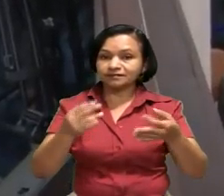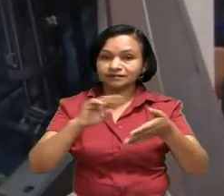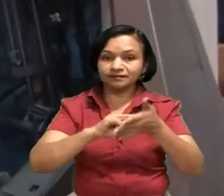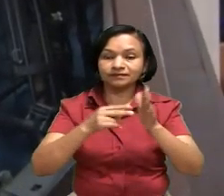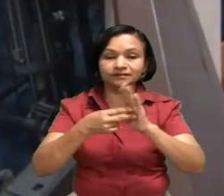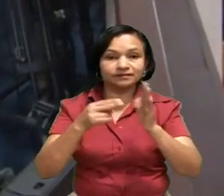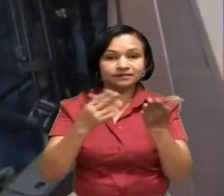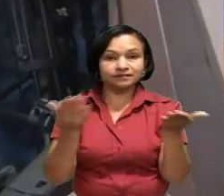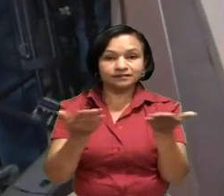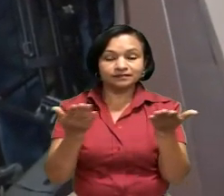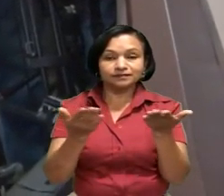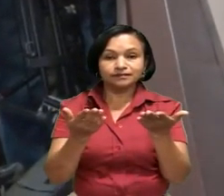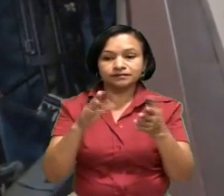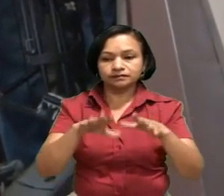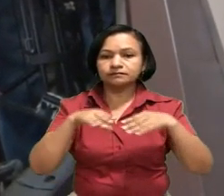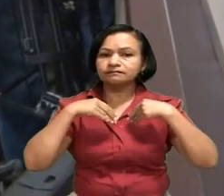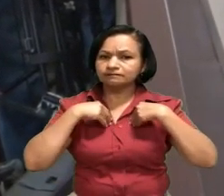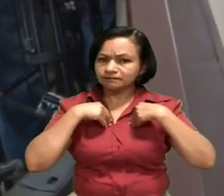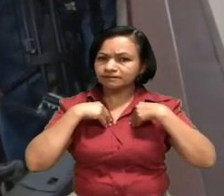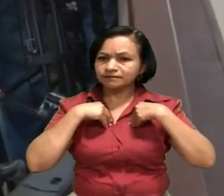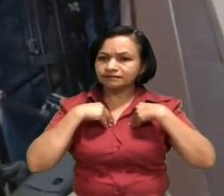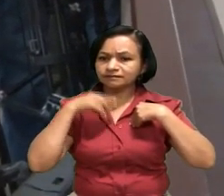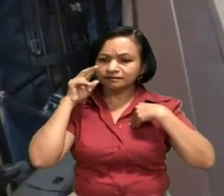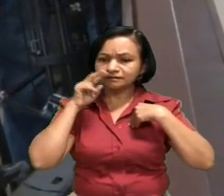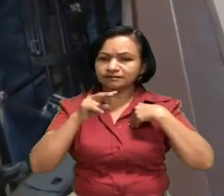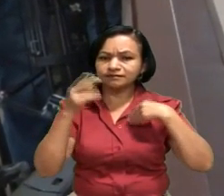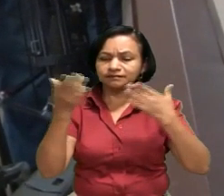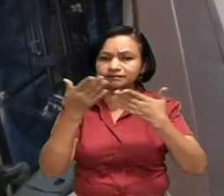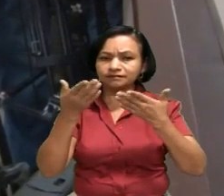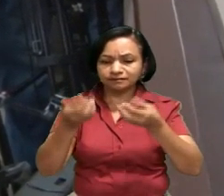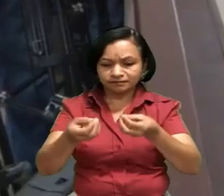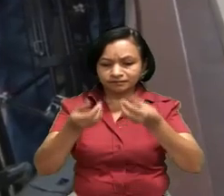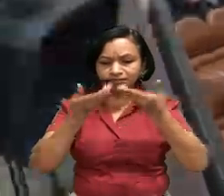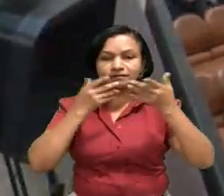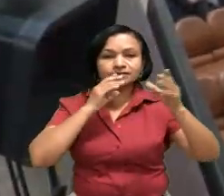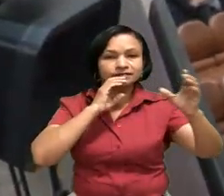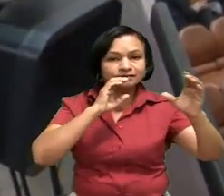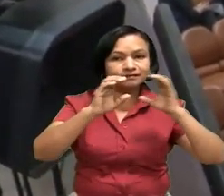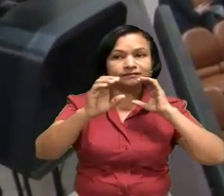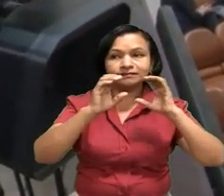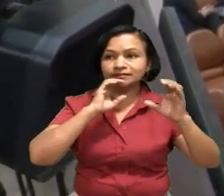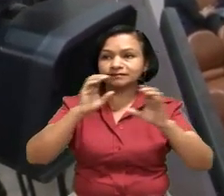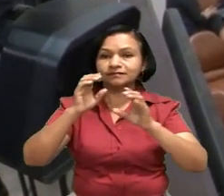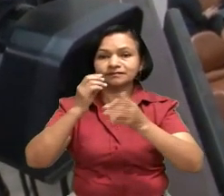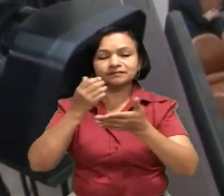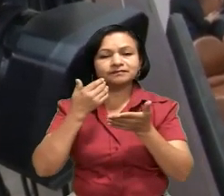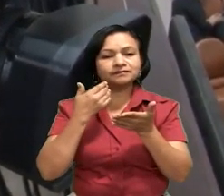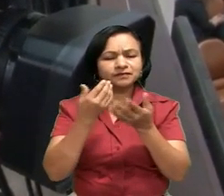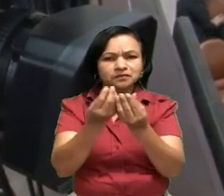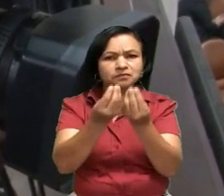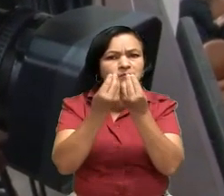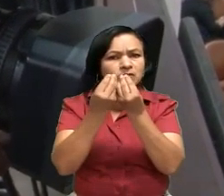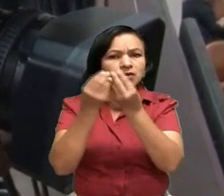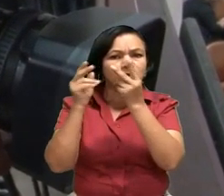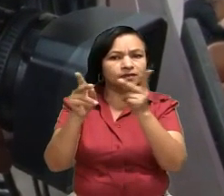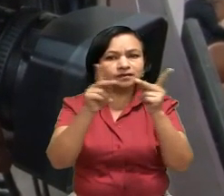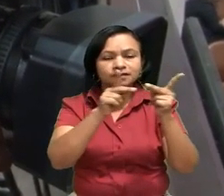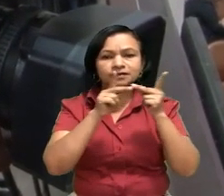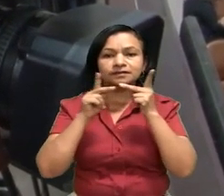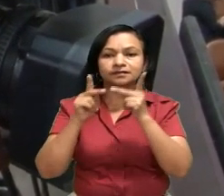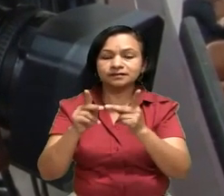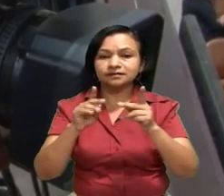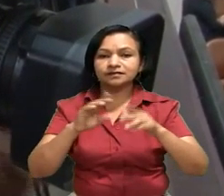la asimiló y la acepto como un puente de comunicación que me es masivo a veces